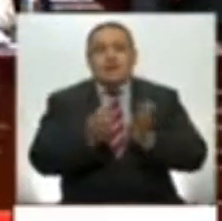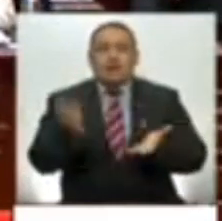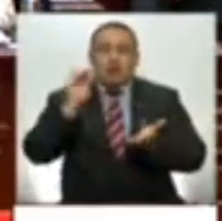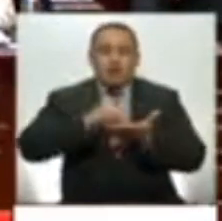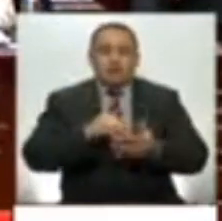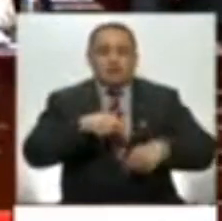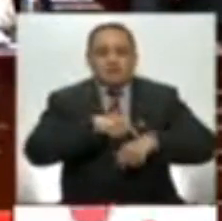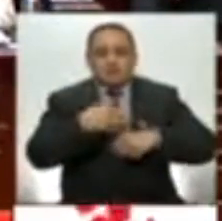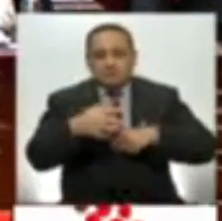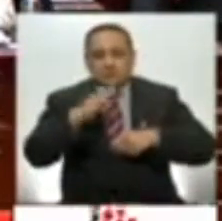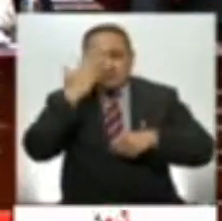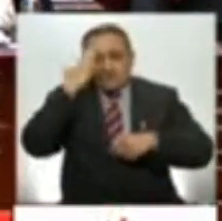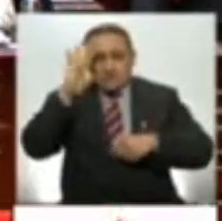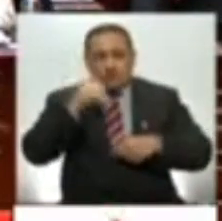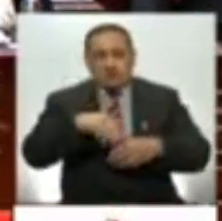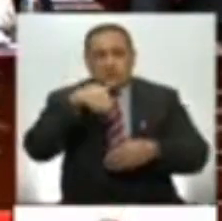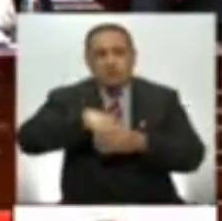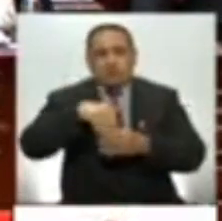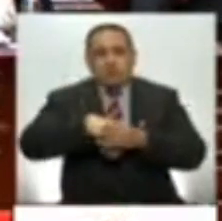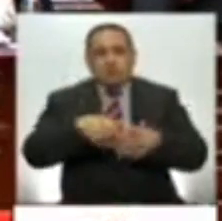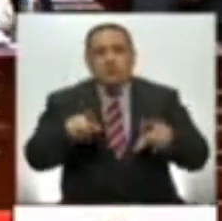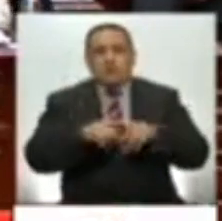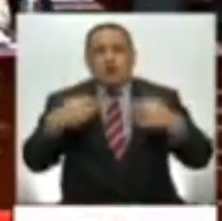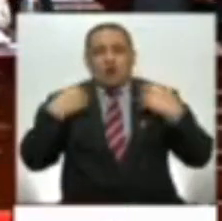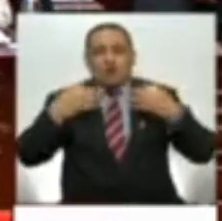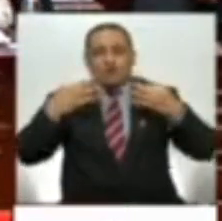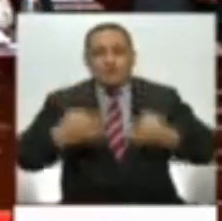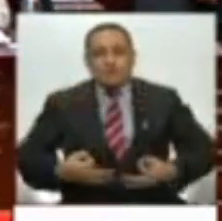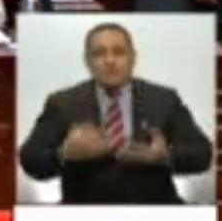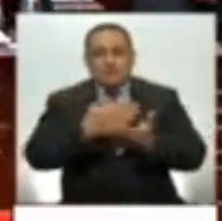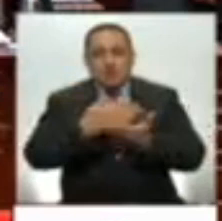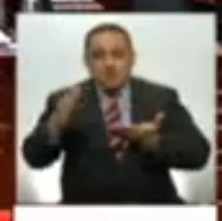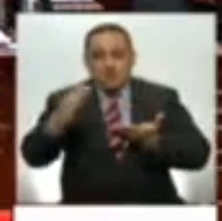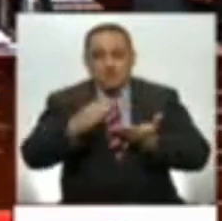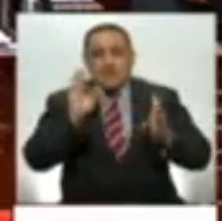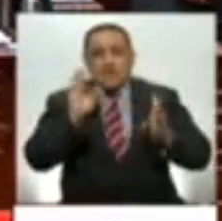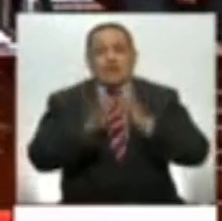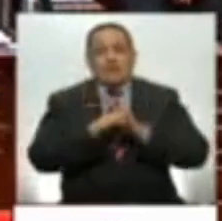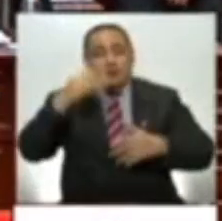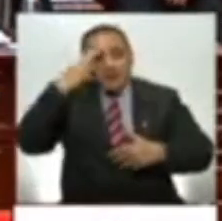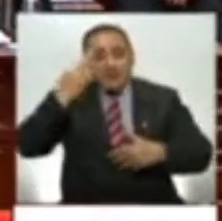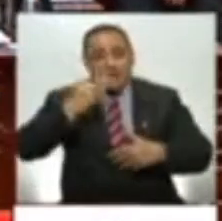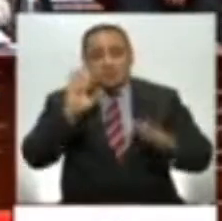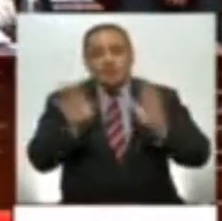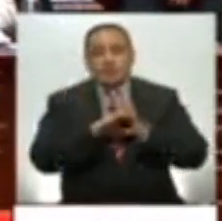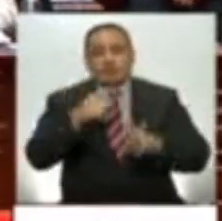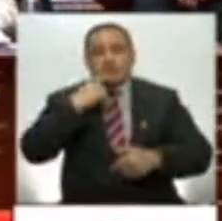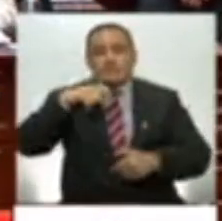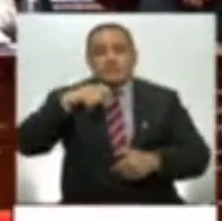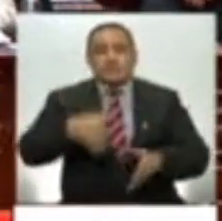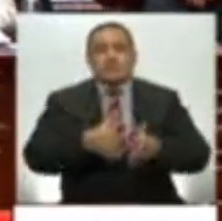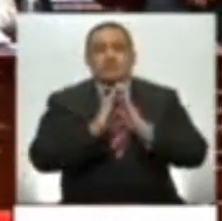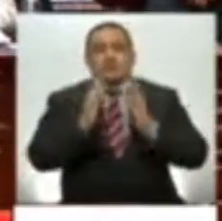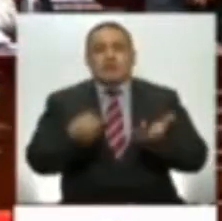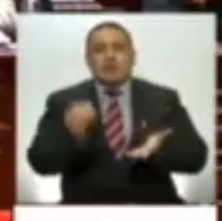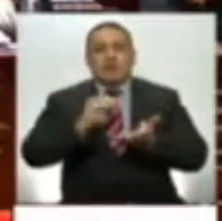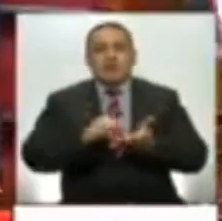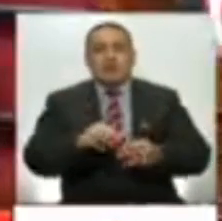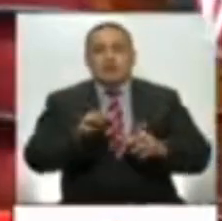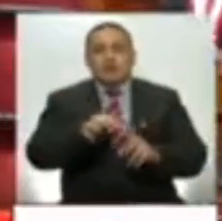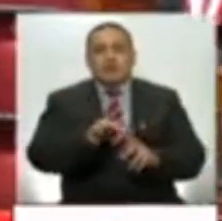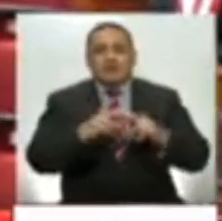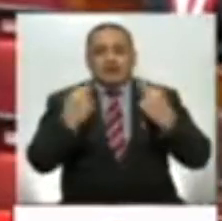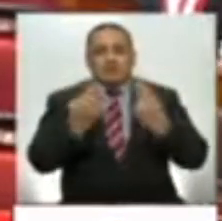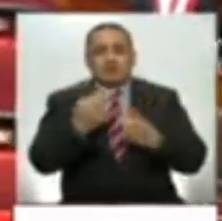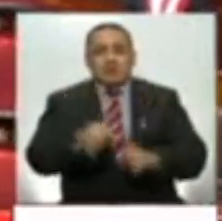elecciones dentro de los 5 días posteriores de oficializarse la vacancia. En esta hipótesis, de ser necesario, puede citar a sesión